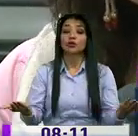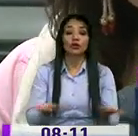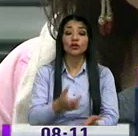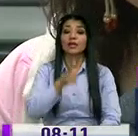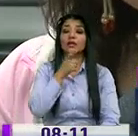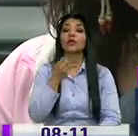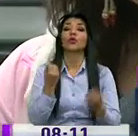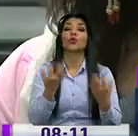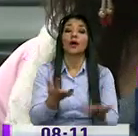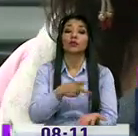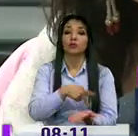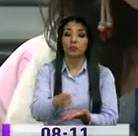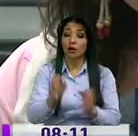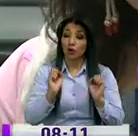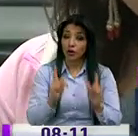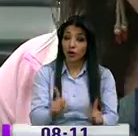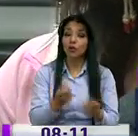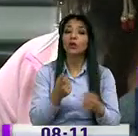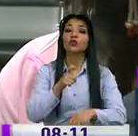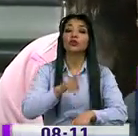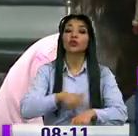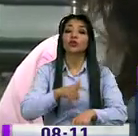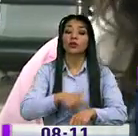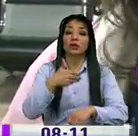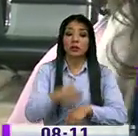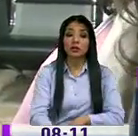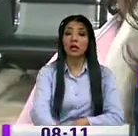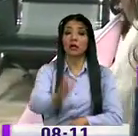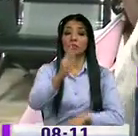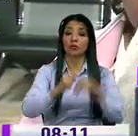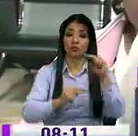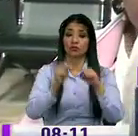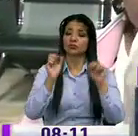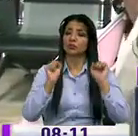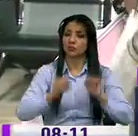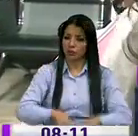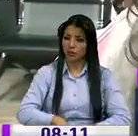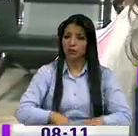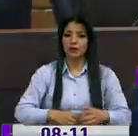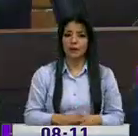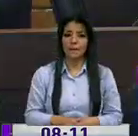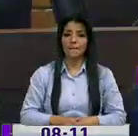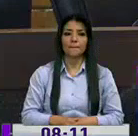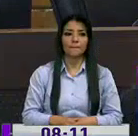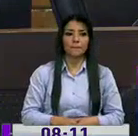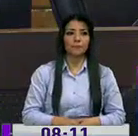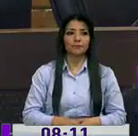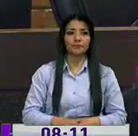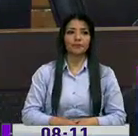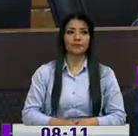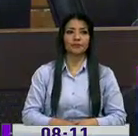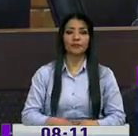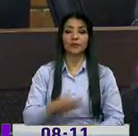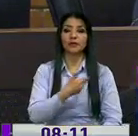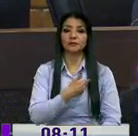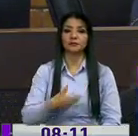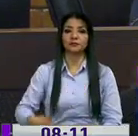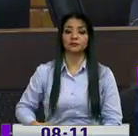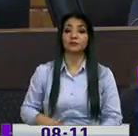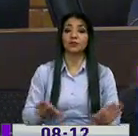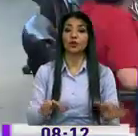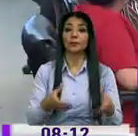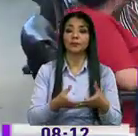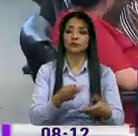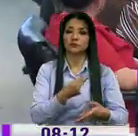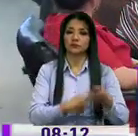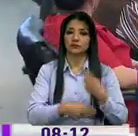cuánto va a costar y cuánto tiempo nos va a llevar esa construcción o esa repotenciación. Para ello, el presidente de la Comisión de Comercialización del